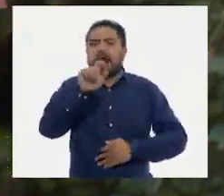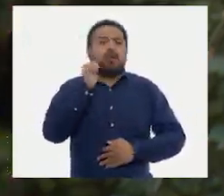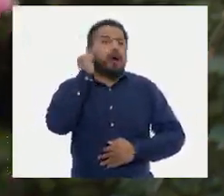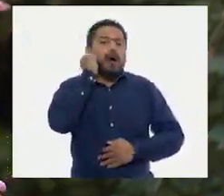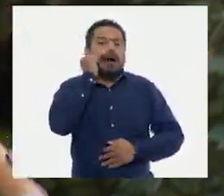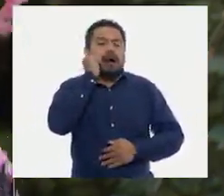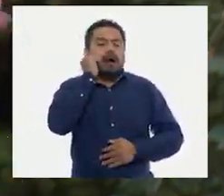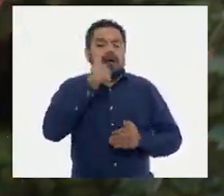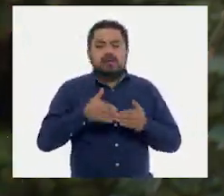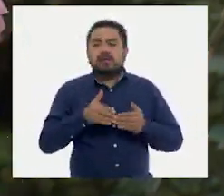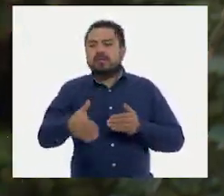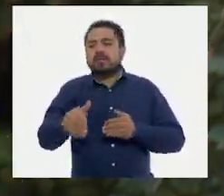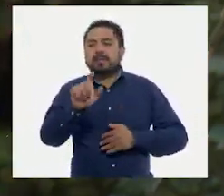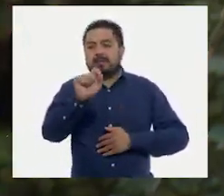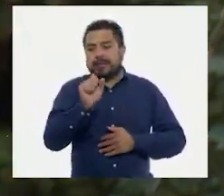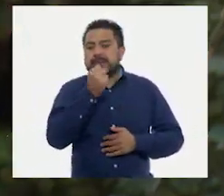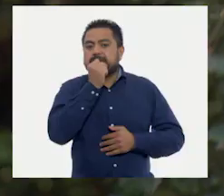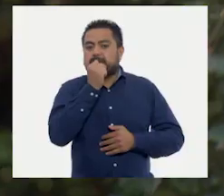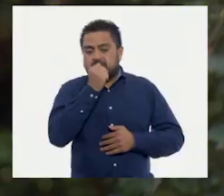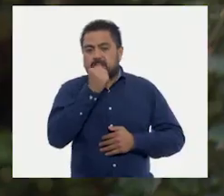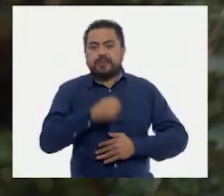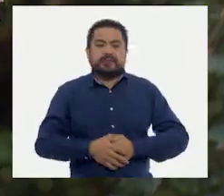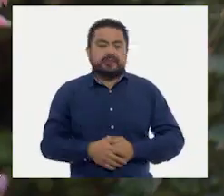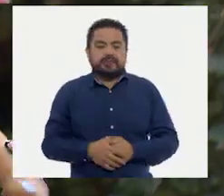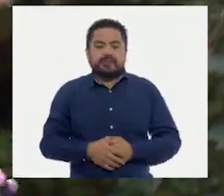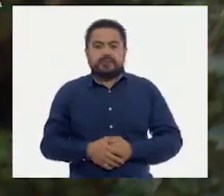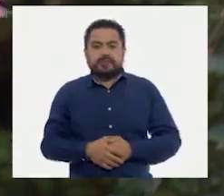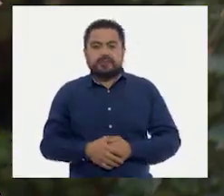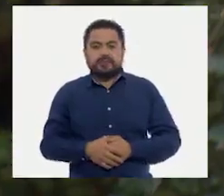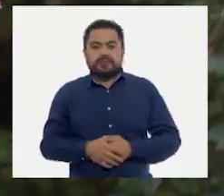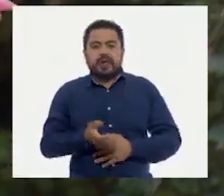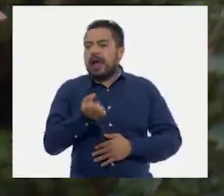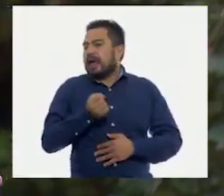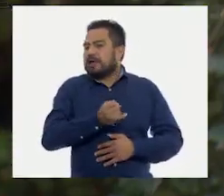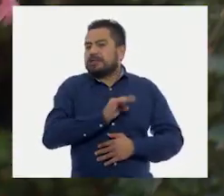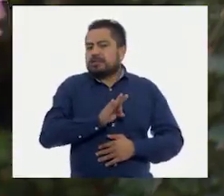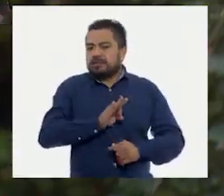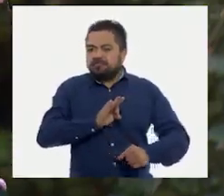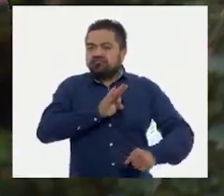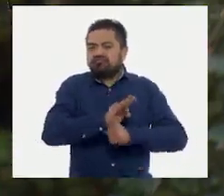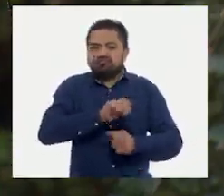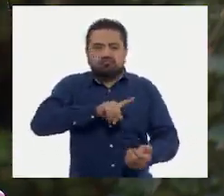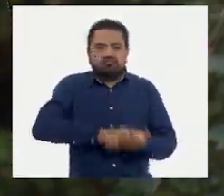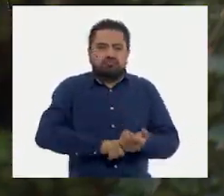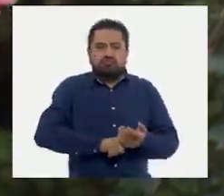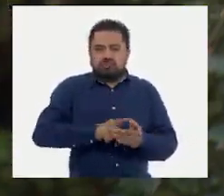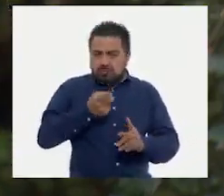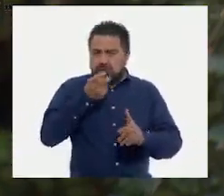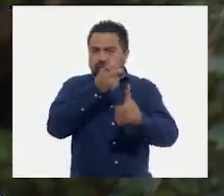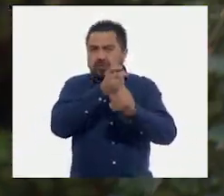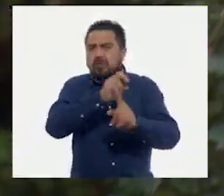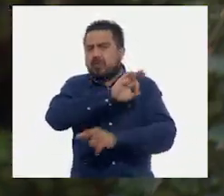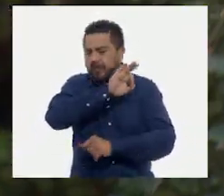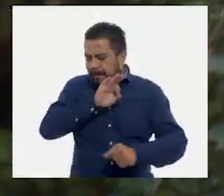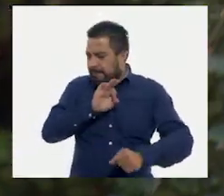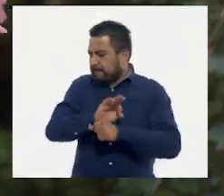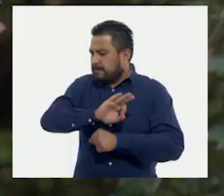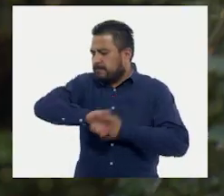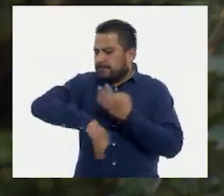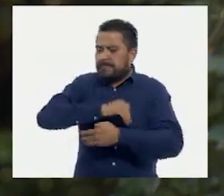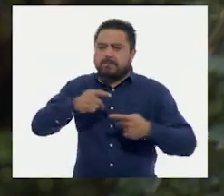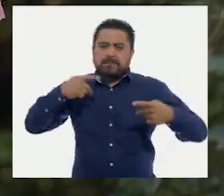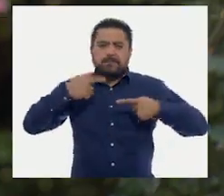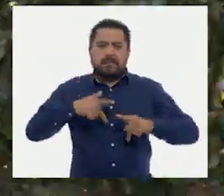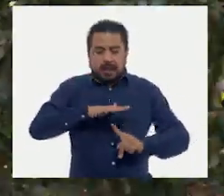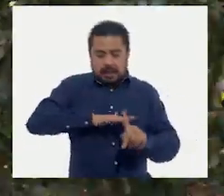jabón durante 20 segundos. Así te proteges tú y proteges a todas las personas que